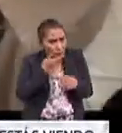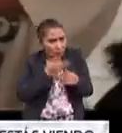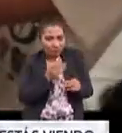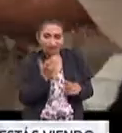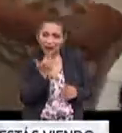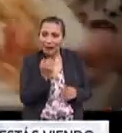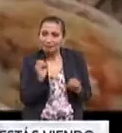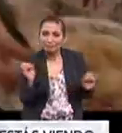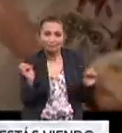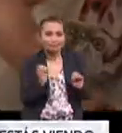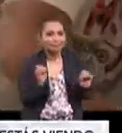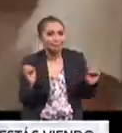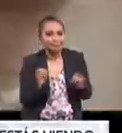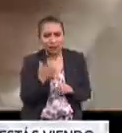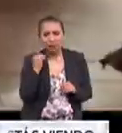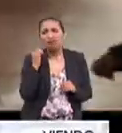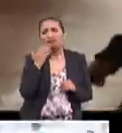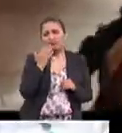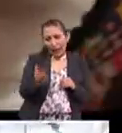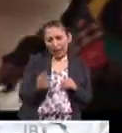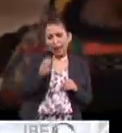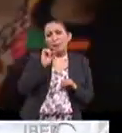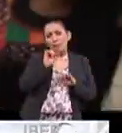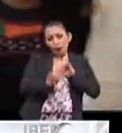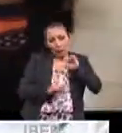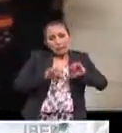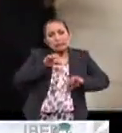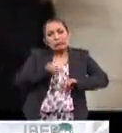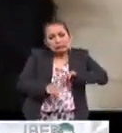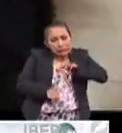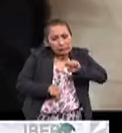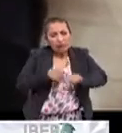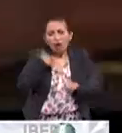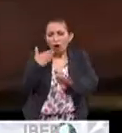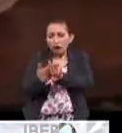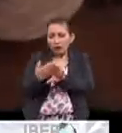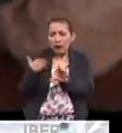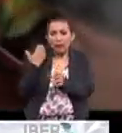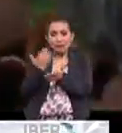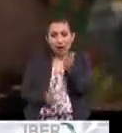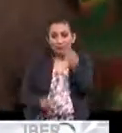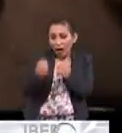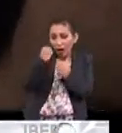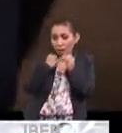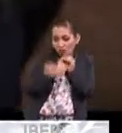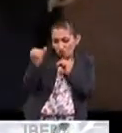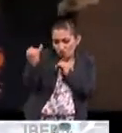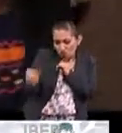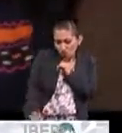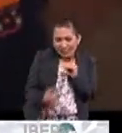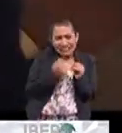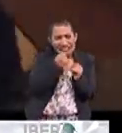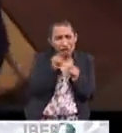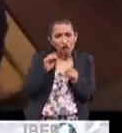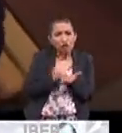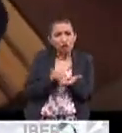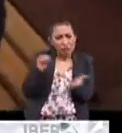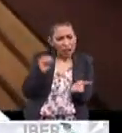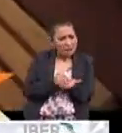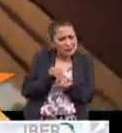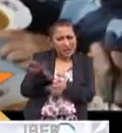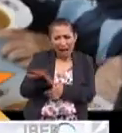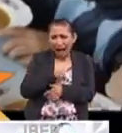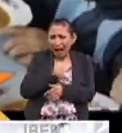necesarios. Si bien venimos ganando la batalla contra la desnutrición infantil crónica que sigue